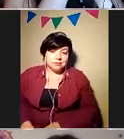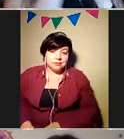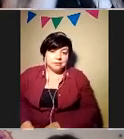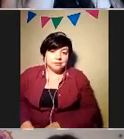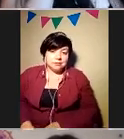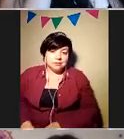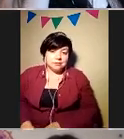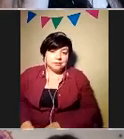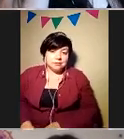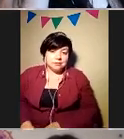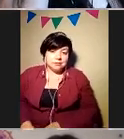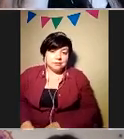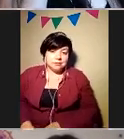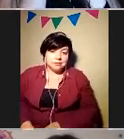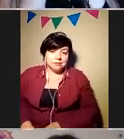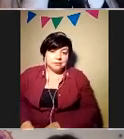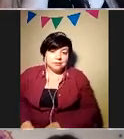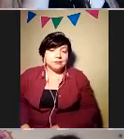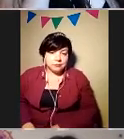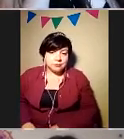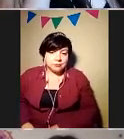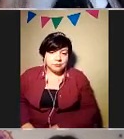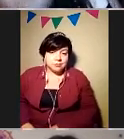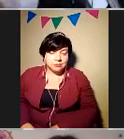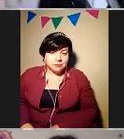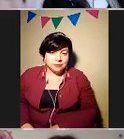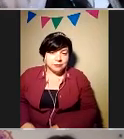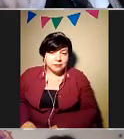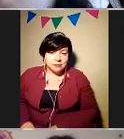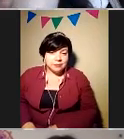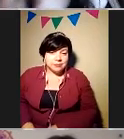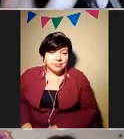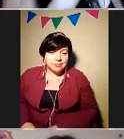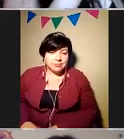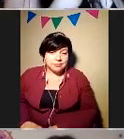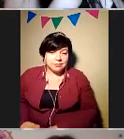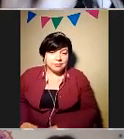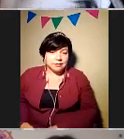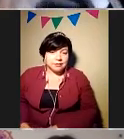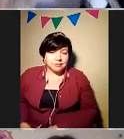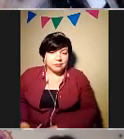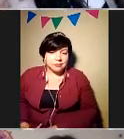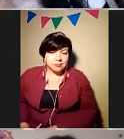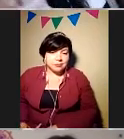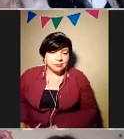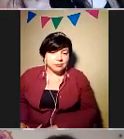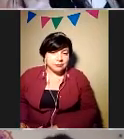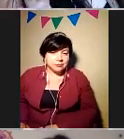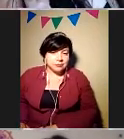y comodidad, que la ropa de hombre es mucho más agradable. Yo por mi parte, por lo general, siempre que me gusta